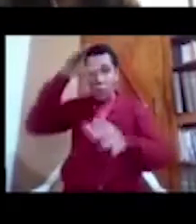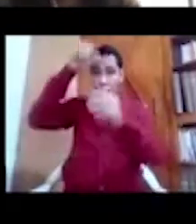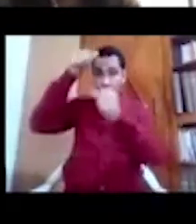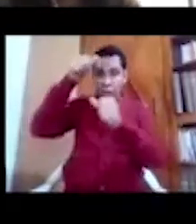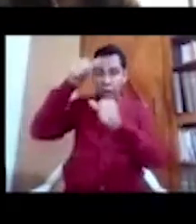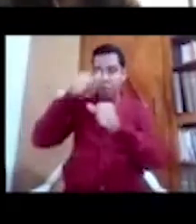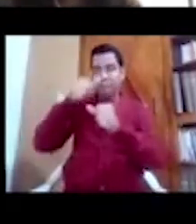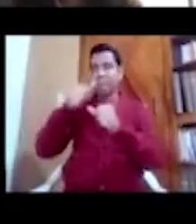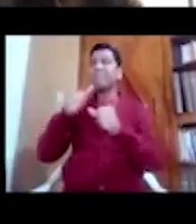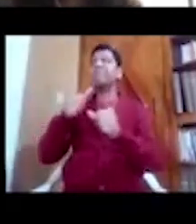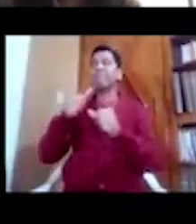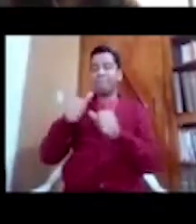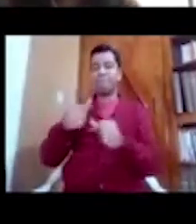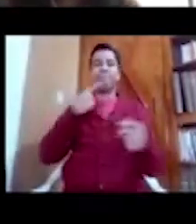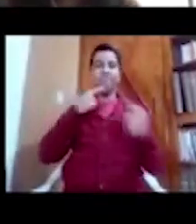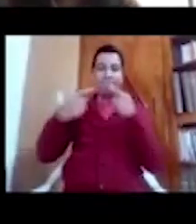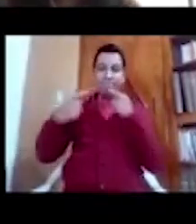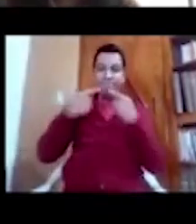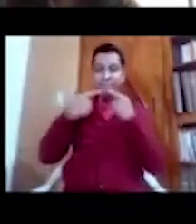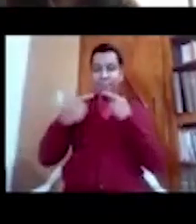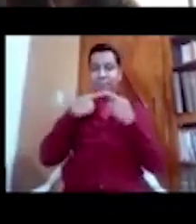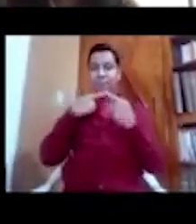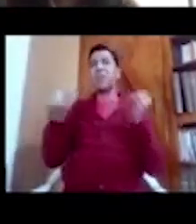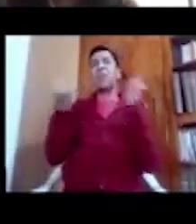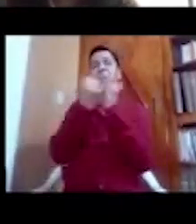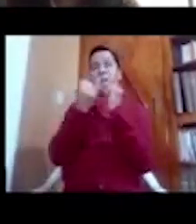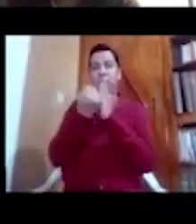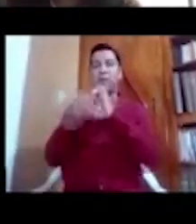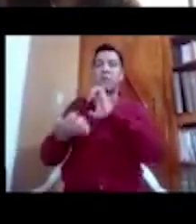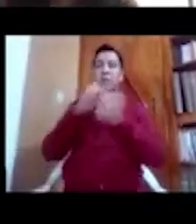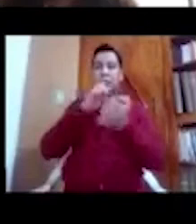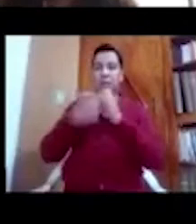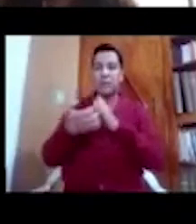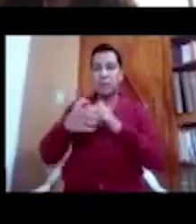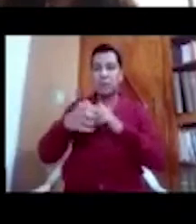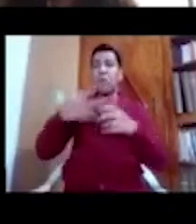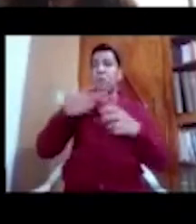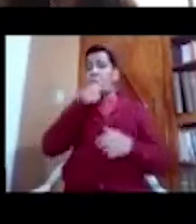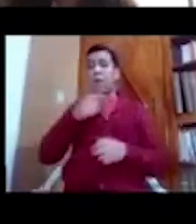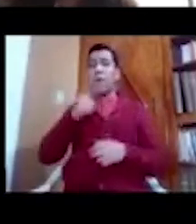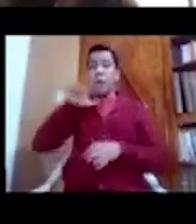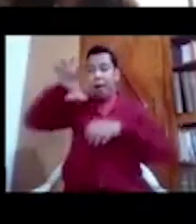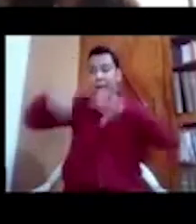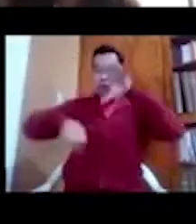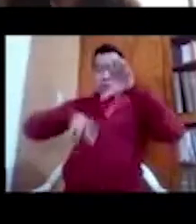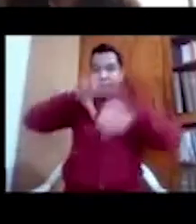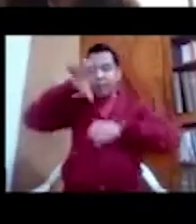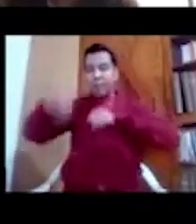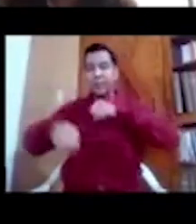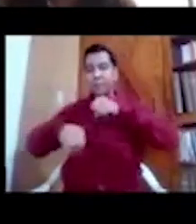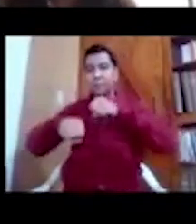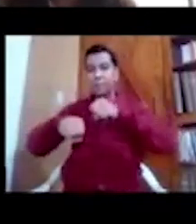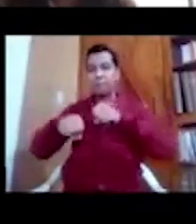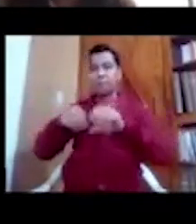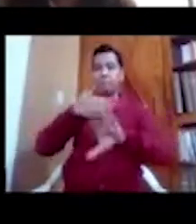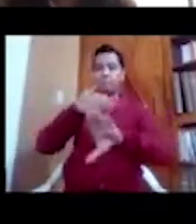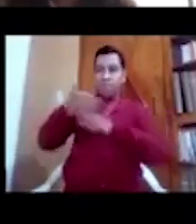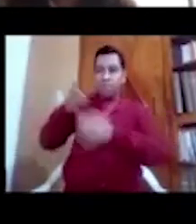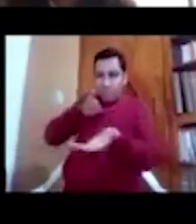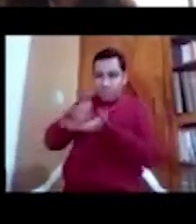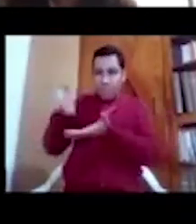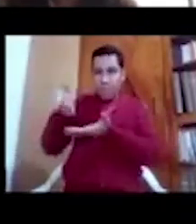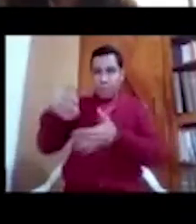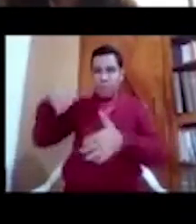tanto para lograr cautivos como para estar tanteando el terreno y ver si es posible conquistarlo, que es la